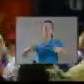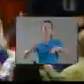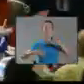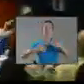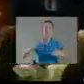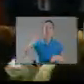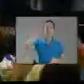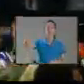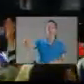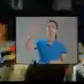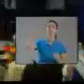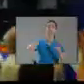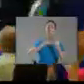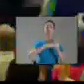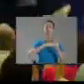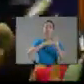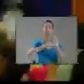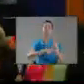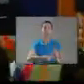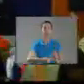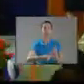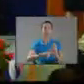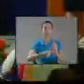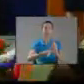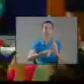fluía en su presencia.